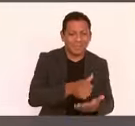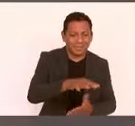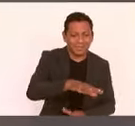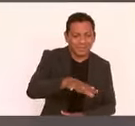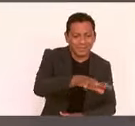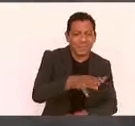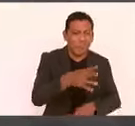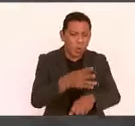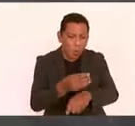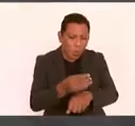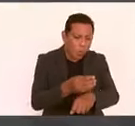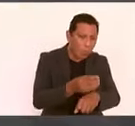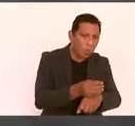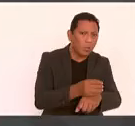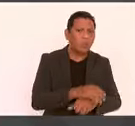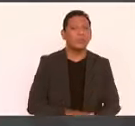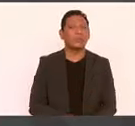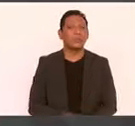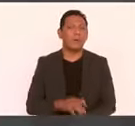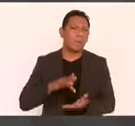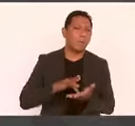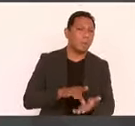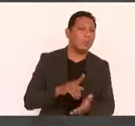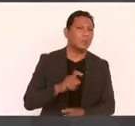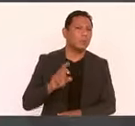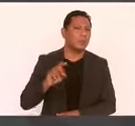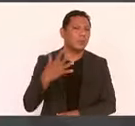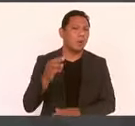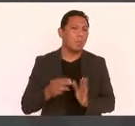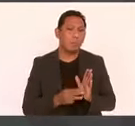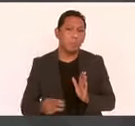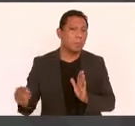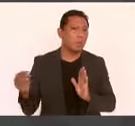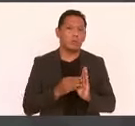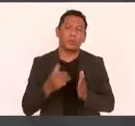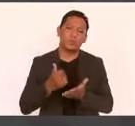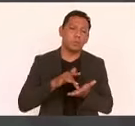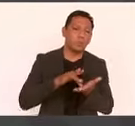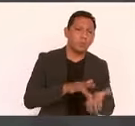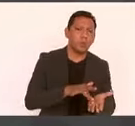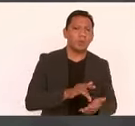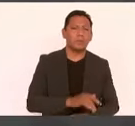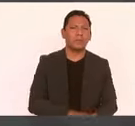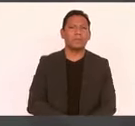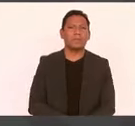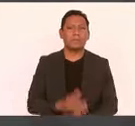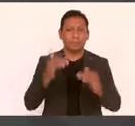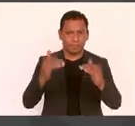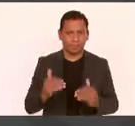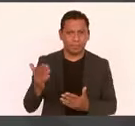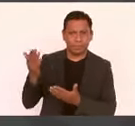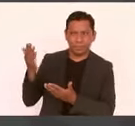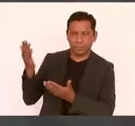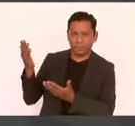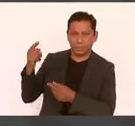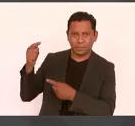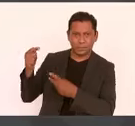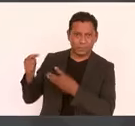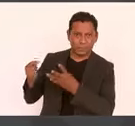intervenidos y una inversión de alrededor de 135 millones de pesos. Adelante. Y la intervención